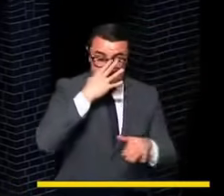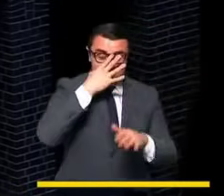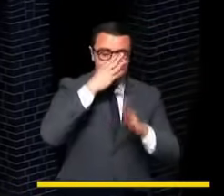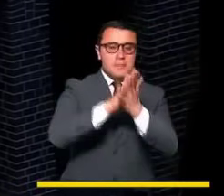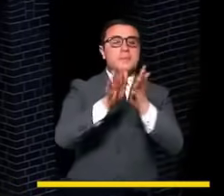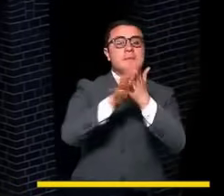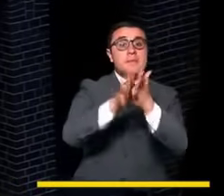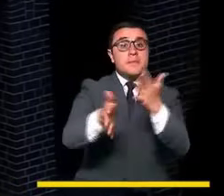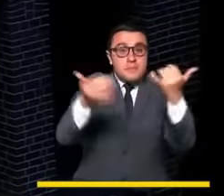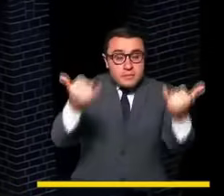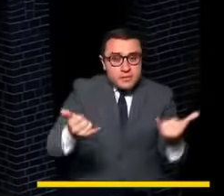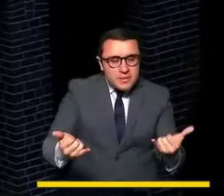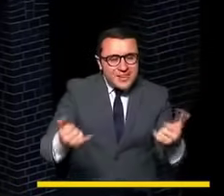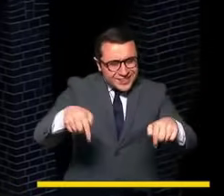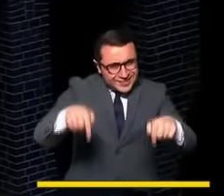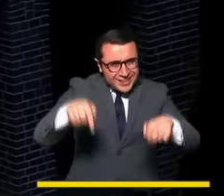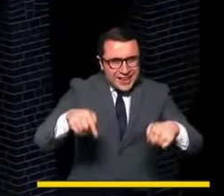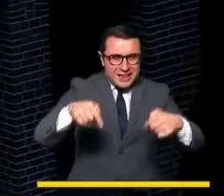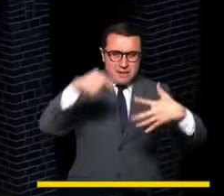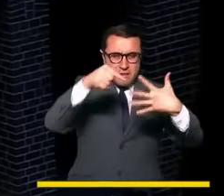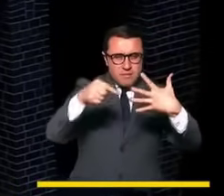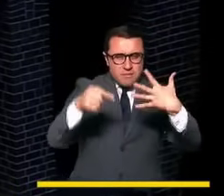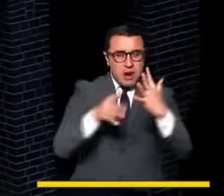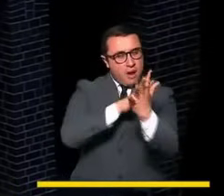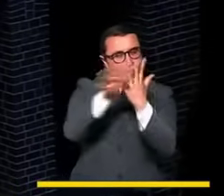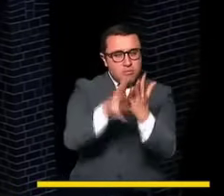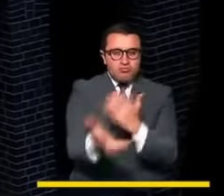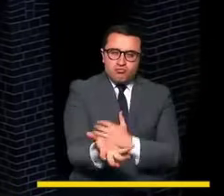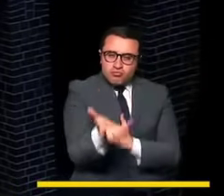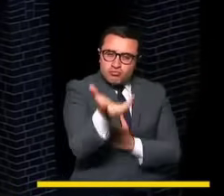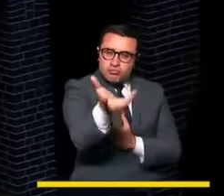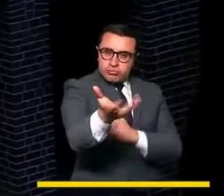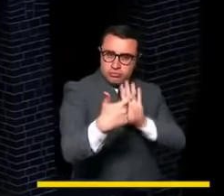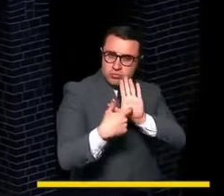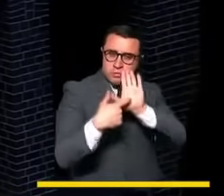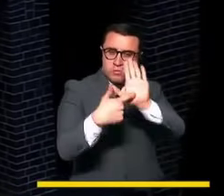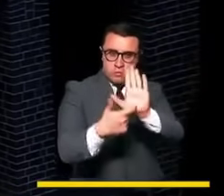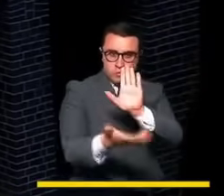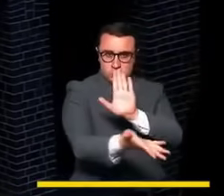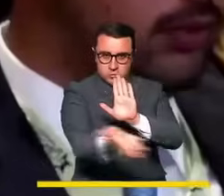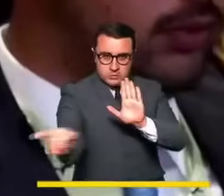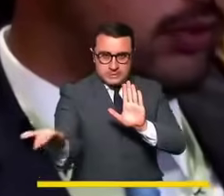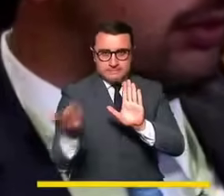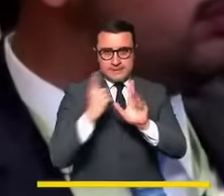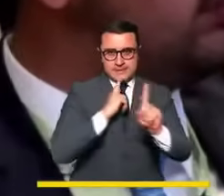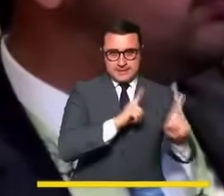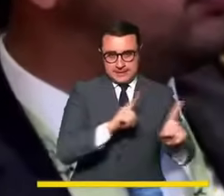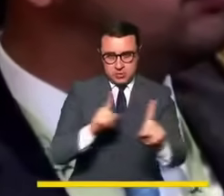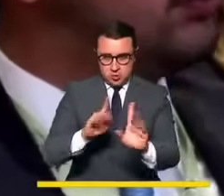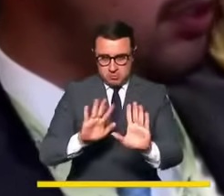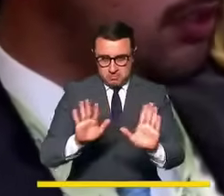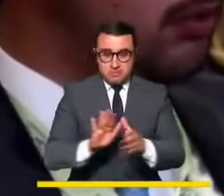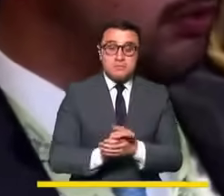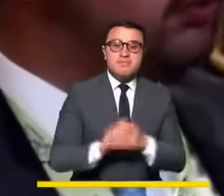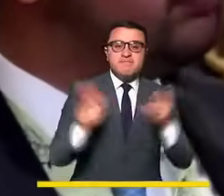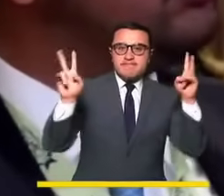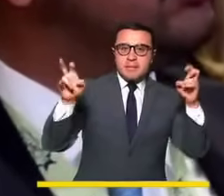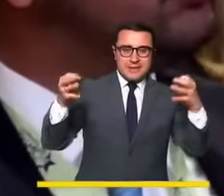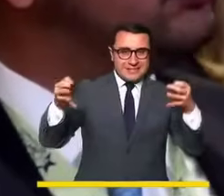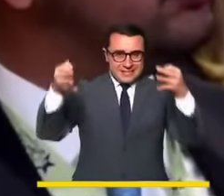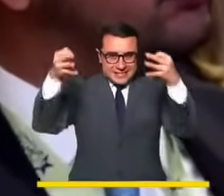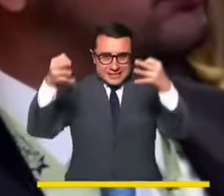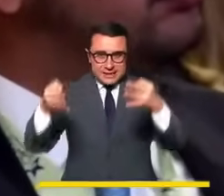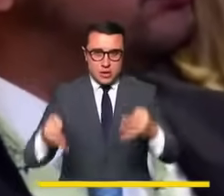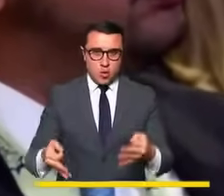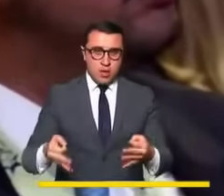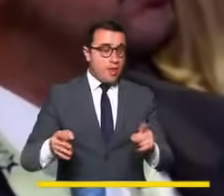este papel de... Aquí hay una serie de datos que quiero compartir con ustedes, y termino esto, que tienen que ver con la seguridad,